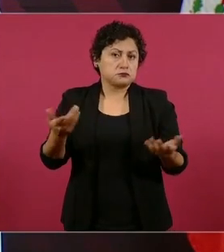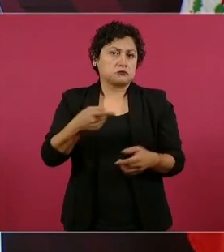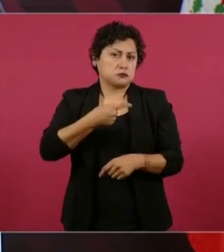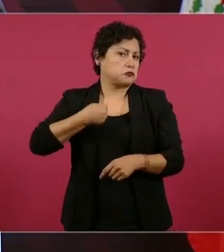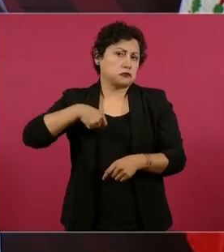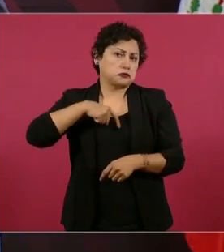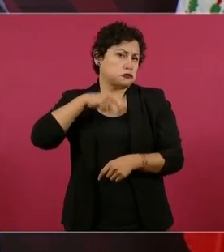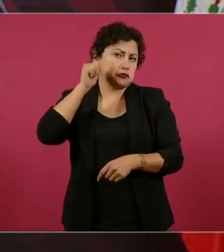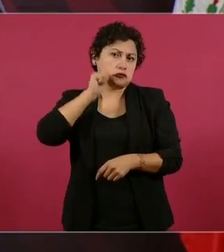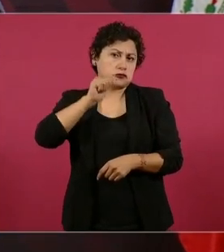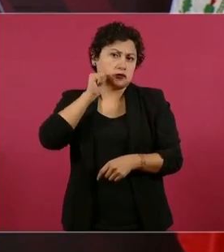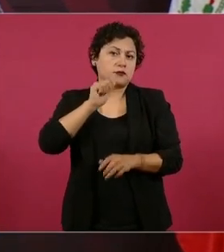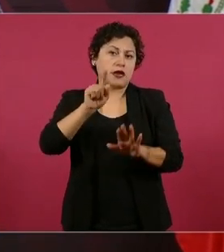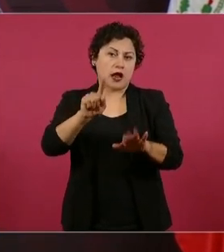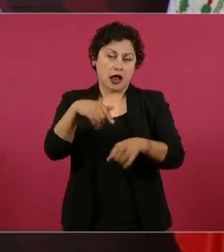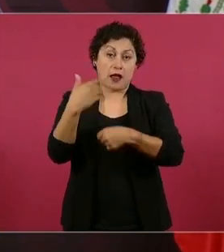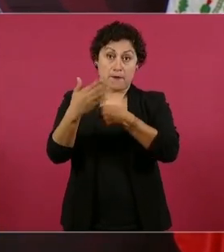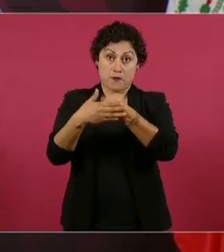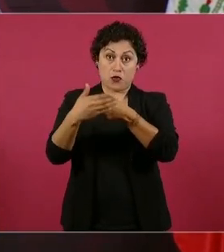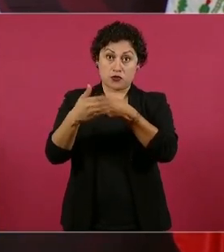que regrese todo el grupo